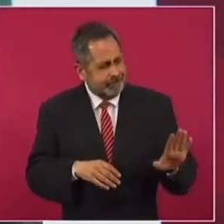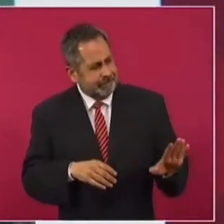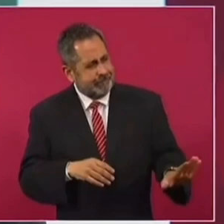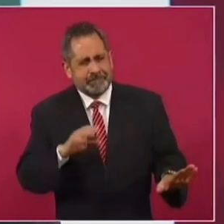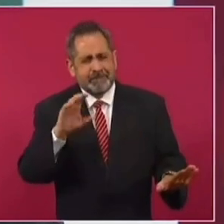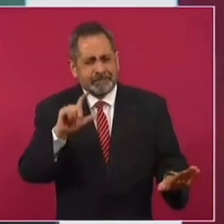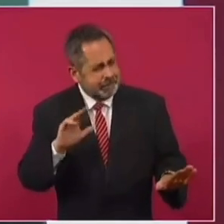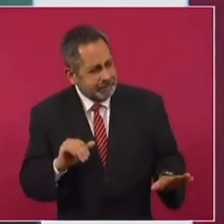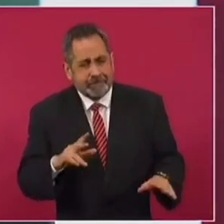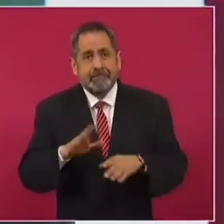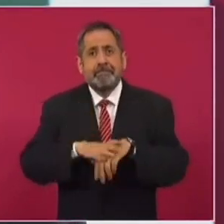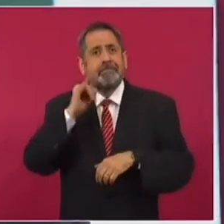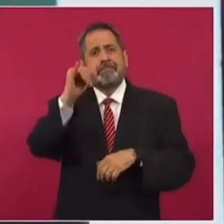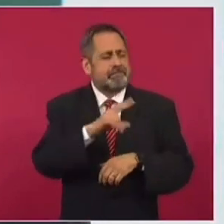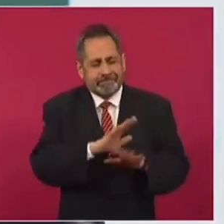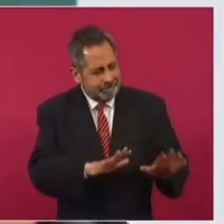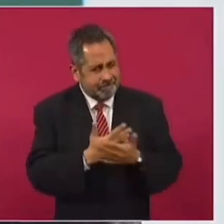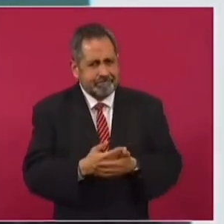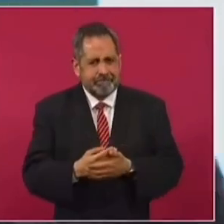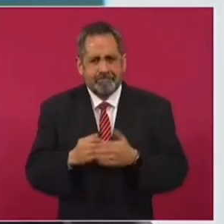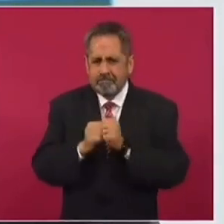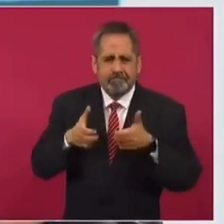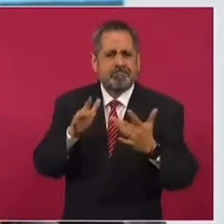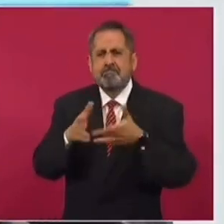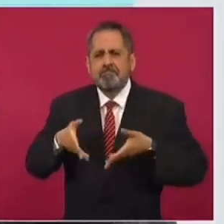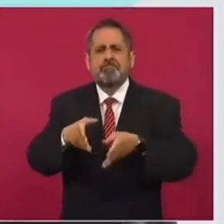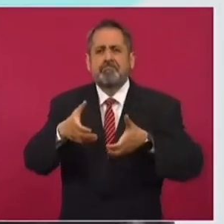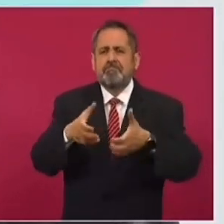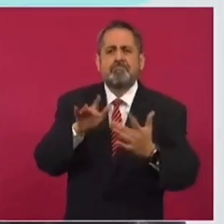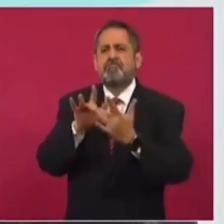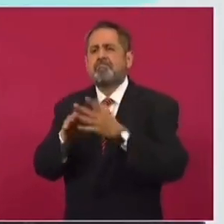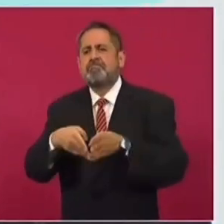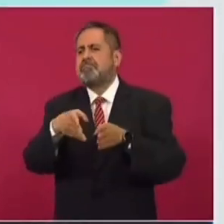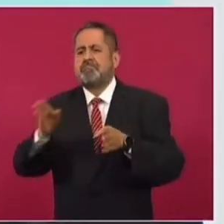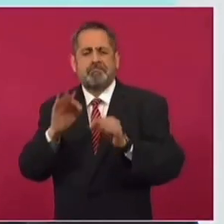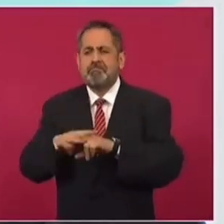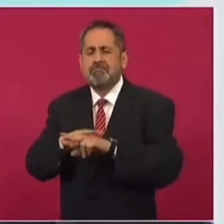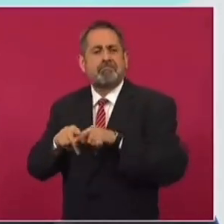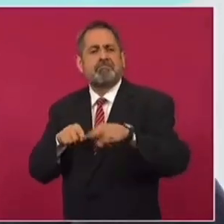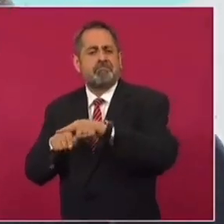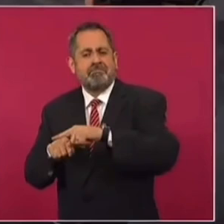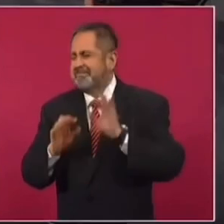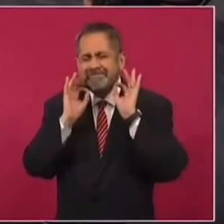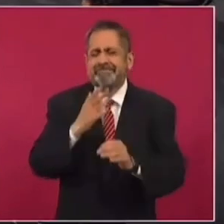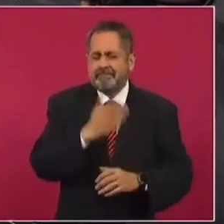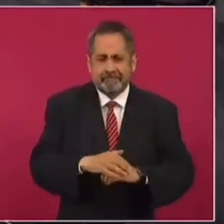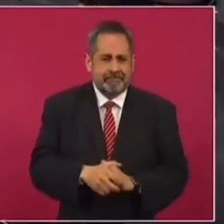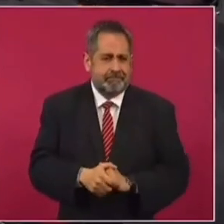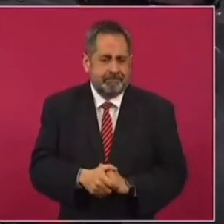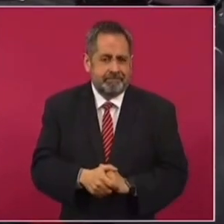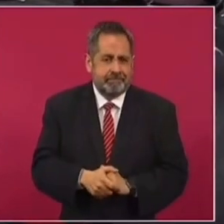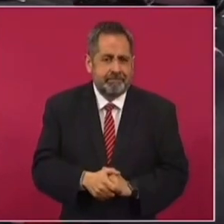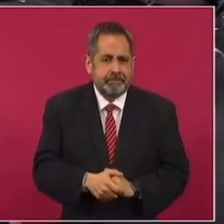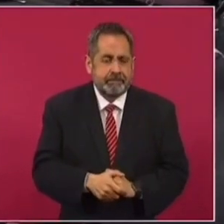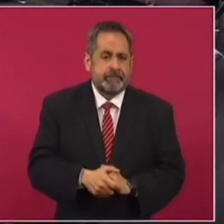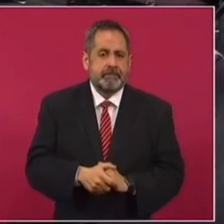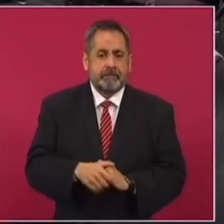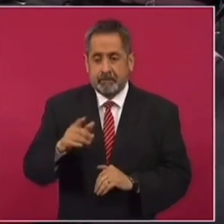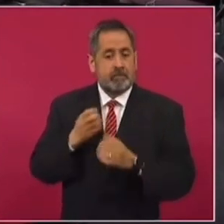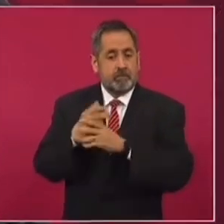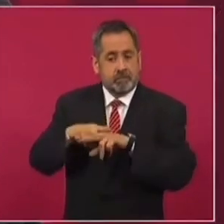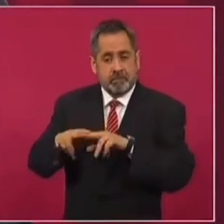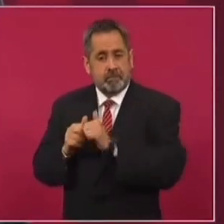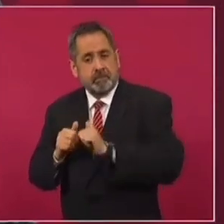Espérense, no va a estar lejos. Va a estar bien conectado. Cuando tengamos el tren hacia el